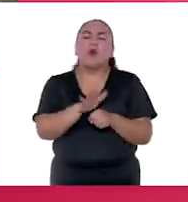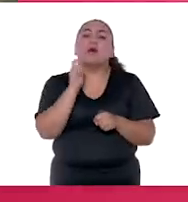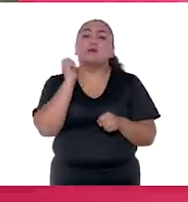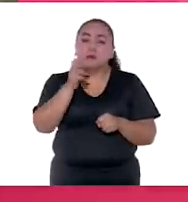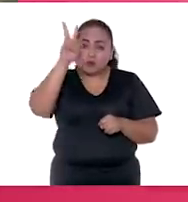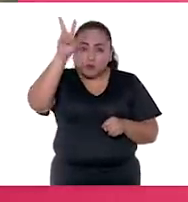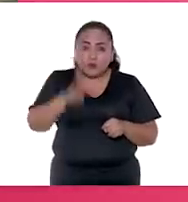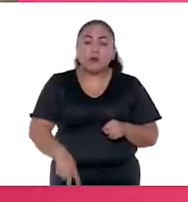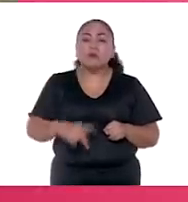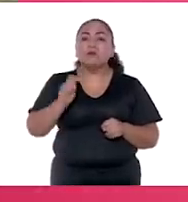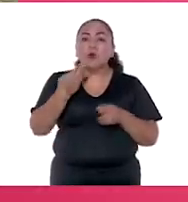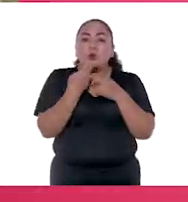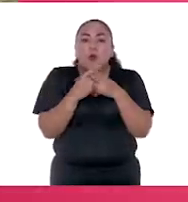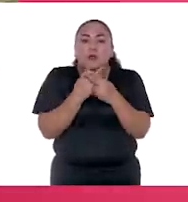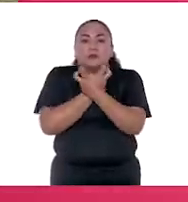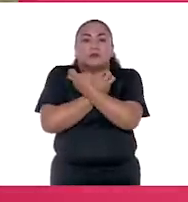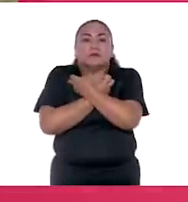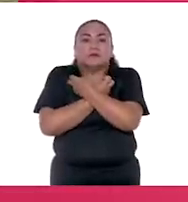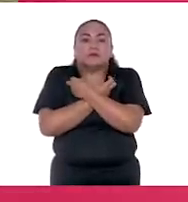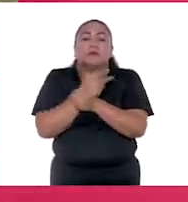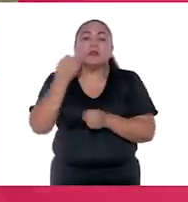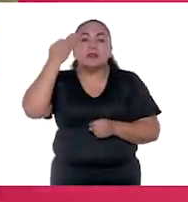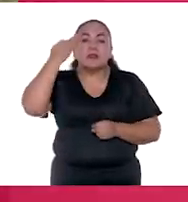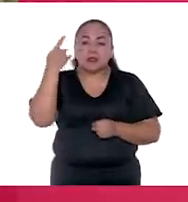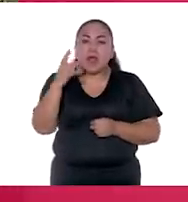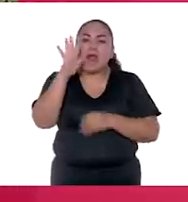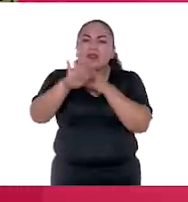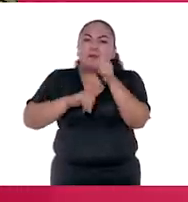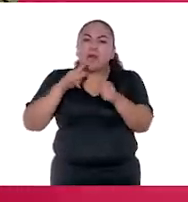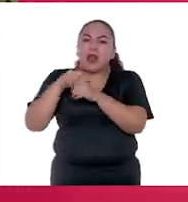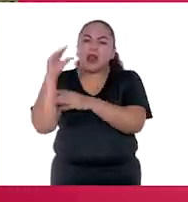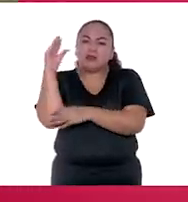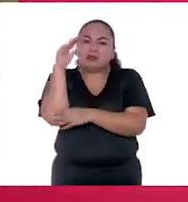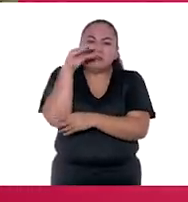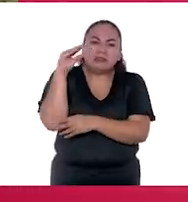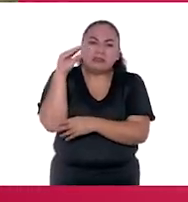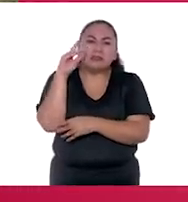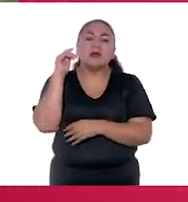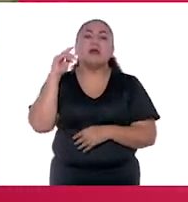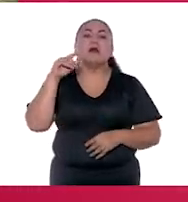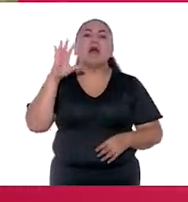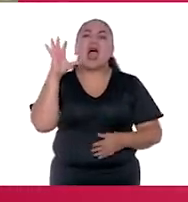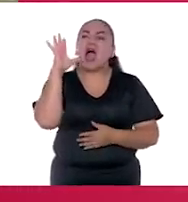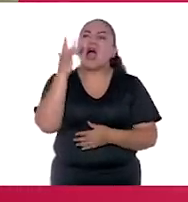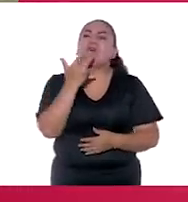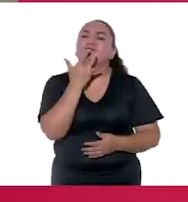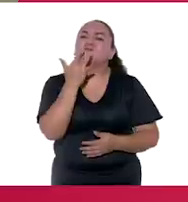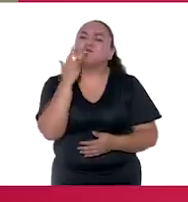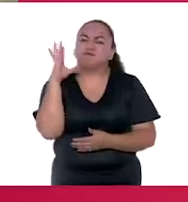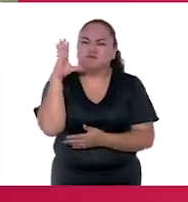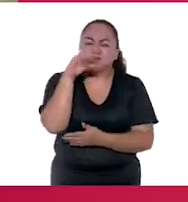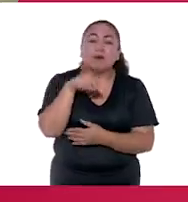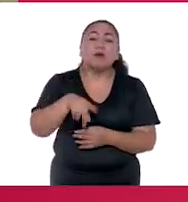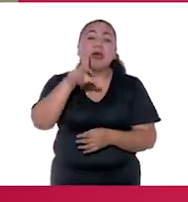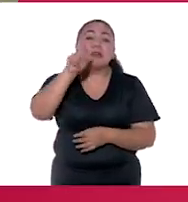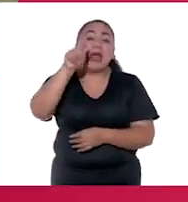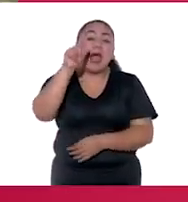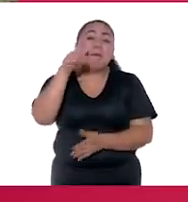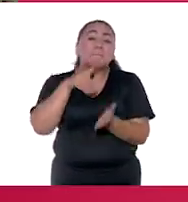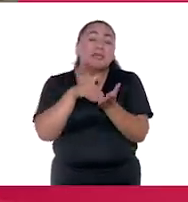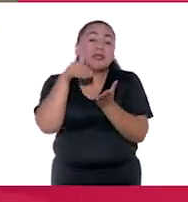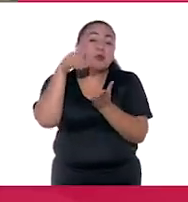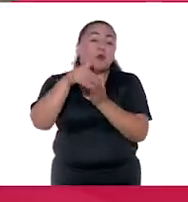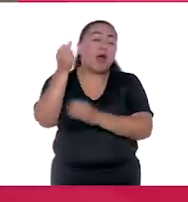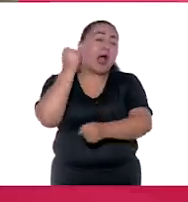restos de dinosaurios del periodo Cretácico de la era Mesozoica, o lo que es lo mismo, de hace 70 millones de